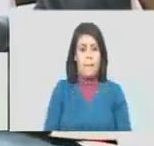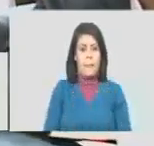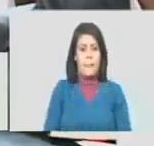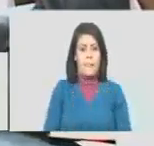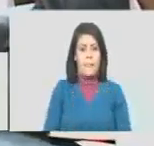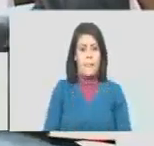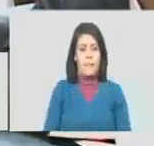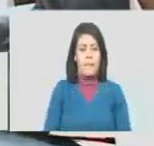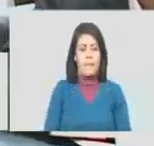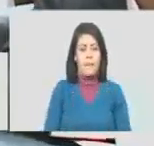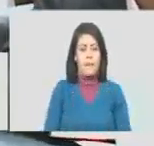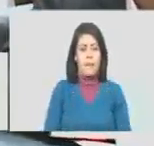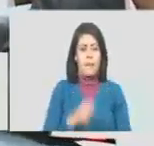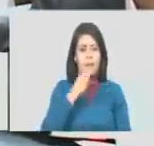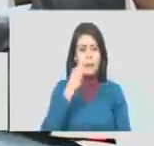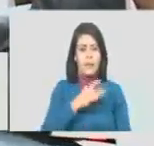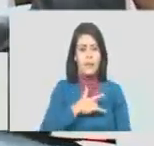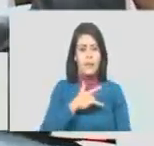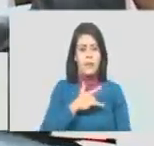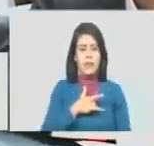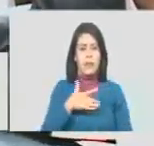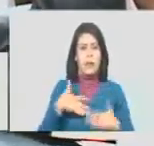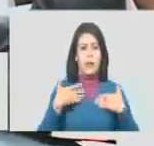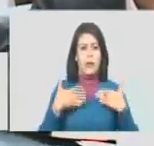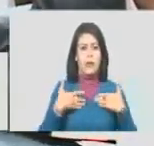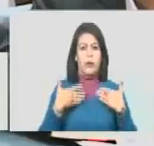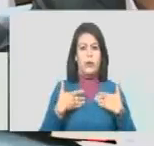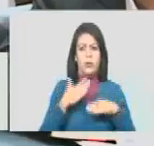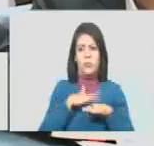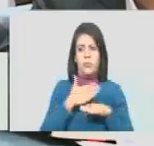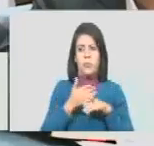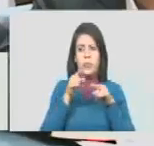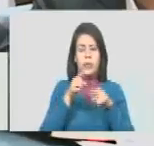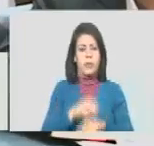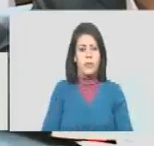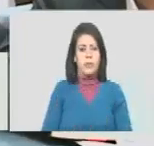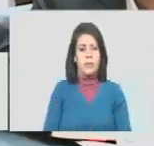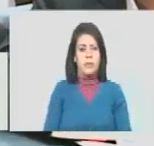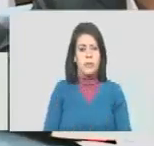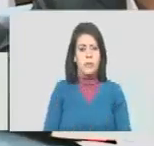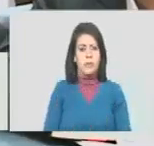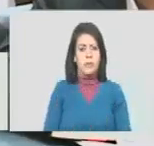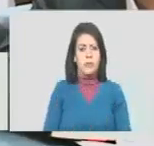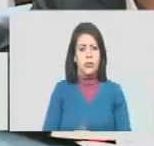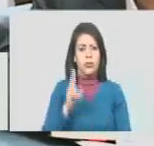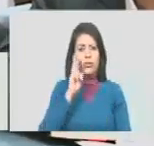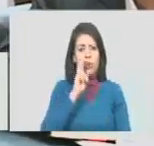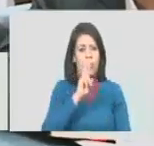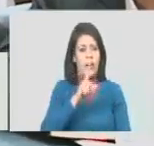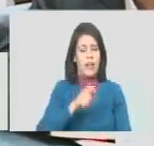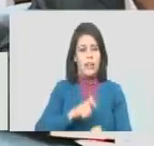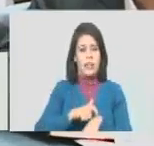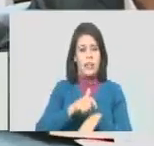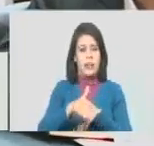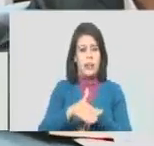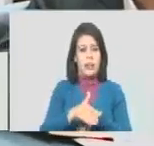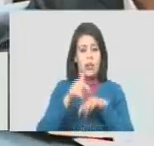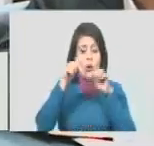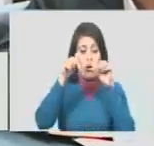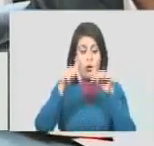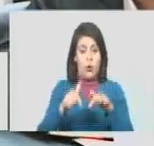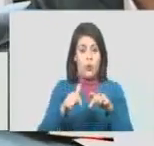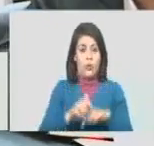De verdad que me siento muy emocionada porque no veía el momento en que en el día de